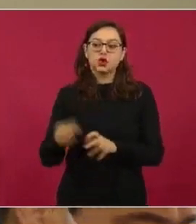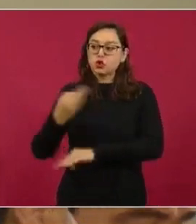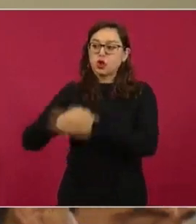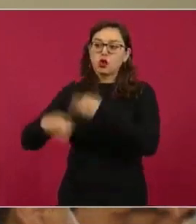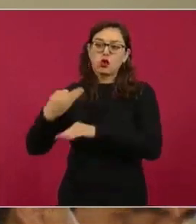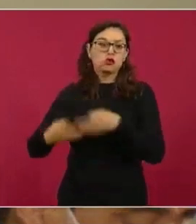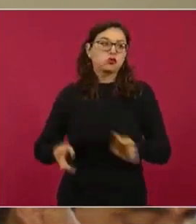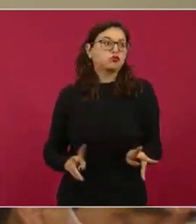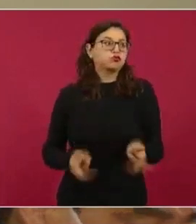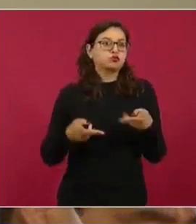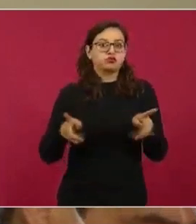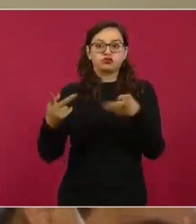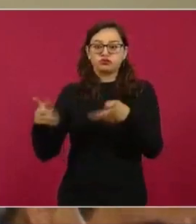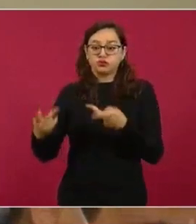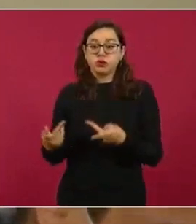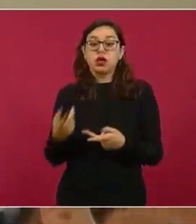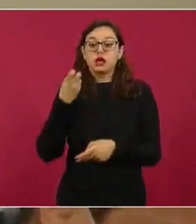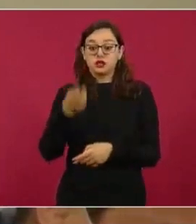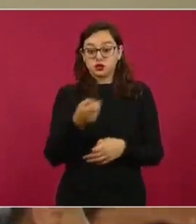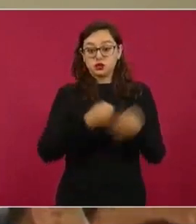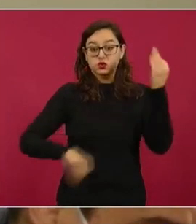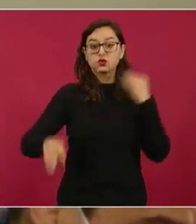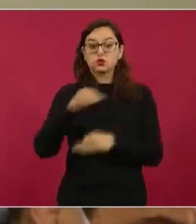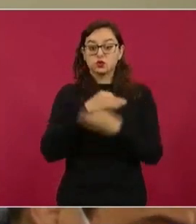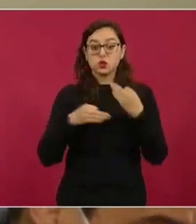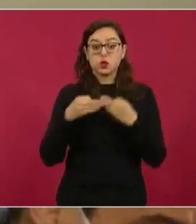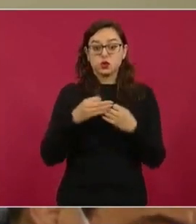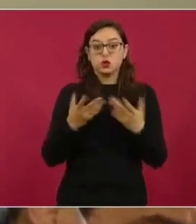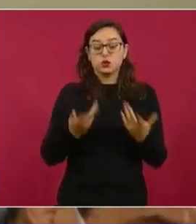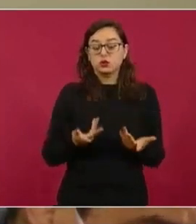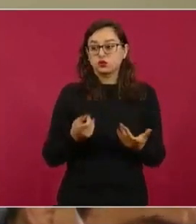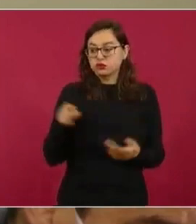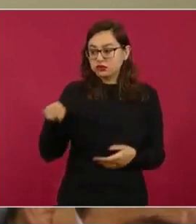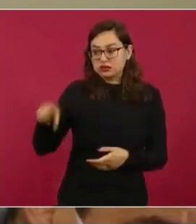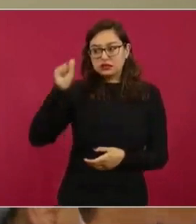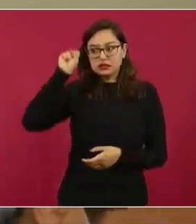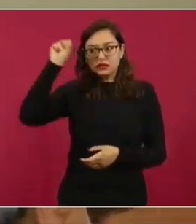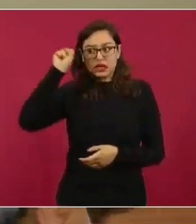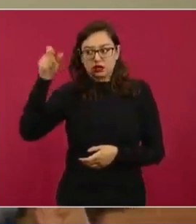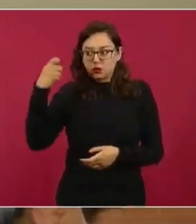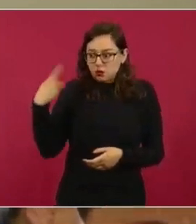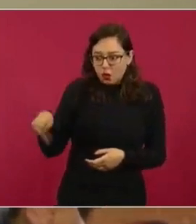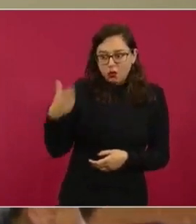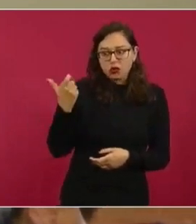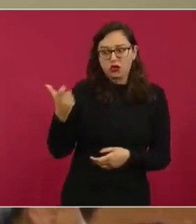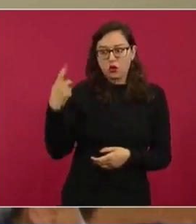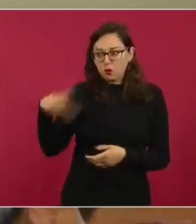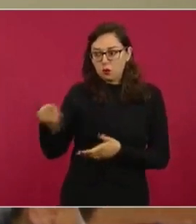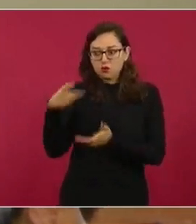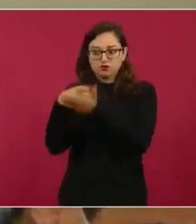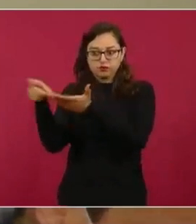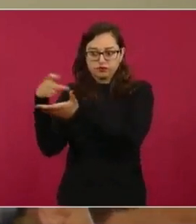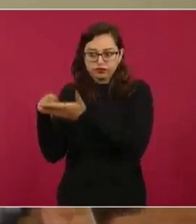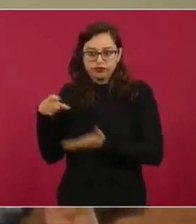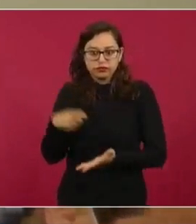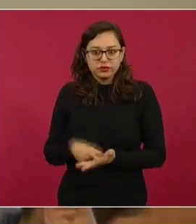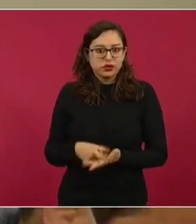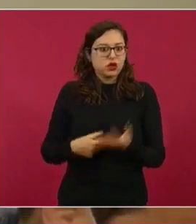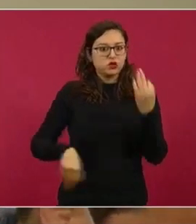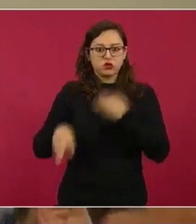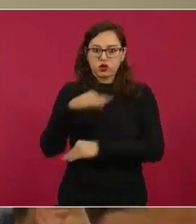cabe mencionar que parte de estas infraestructuras fueron adquiridas por estos mismos sindicatos, incluso en el extranjero. Está